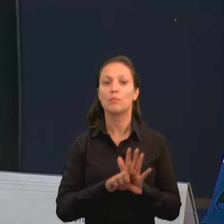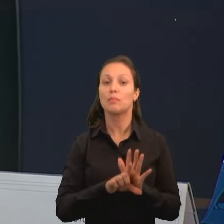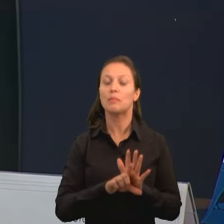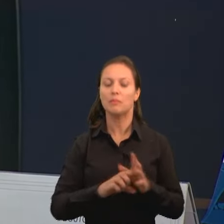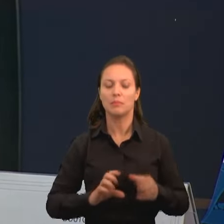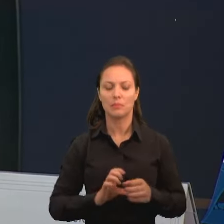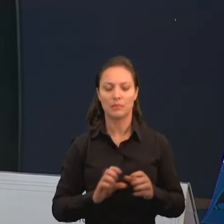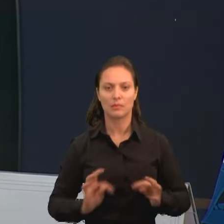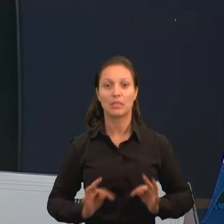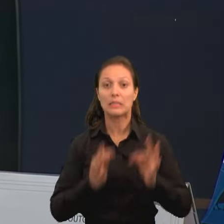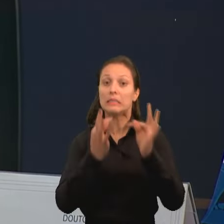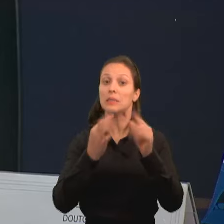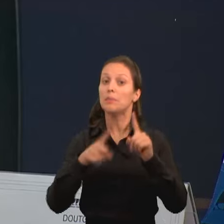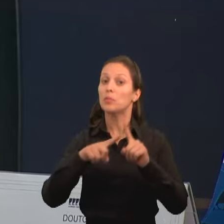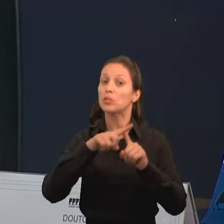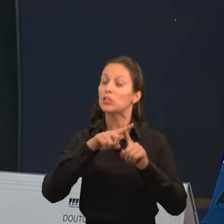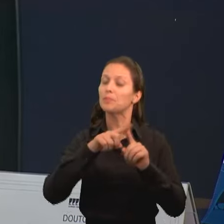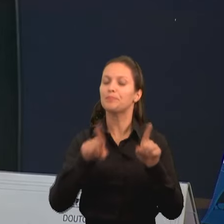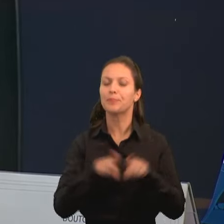con respecto